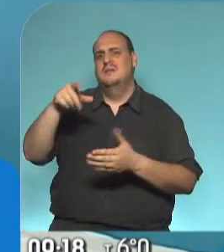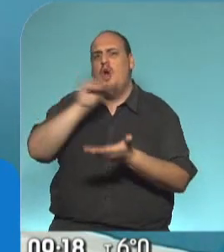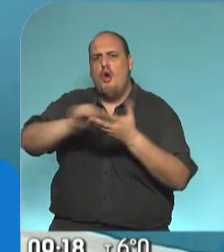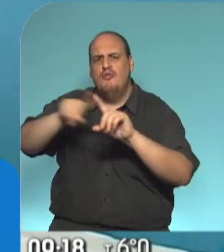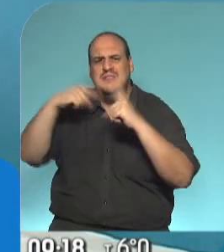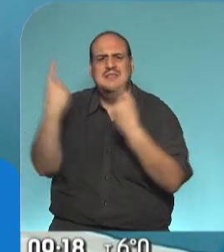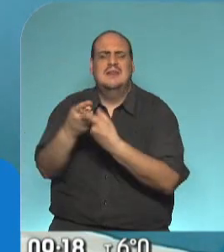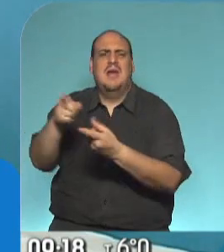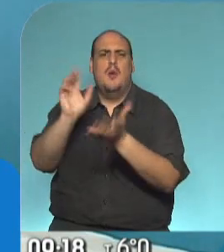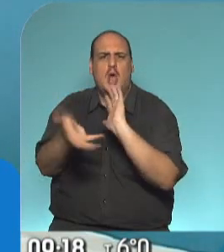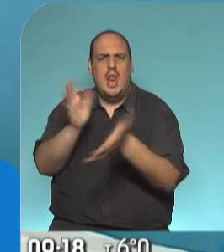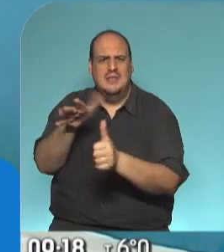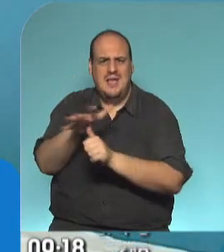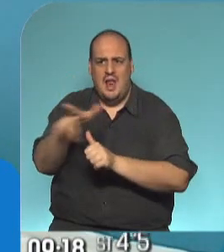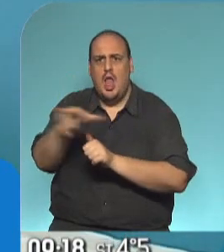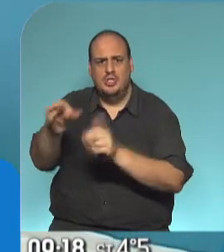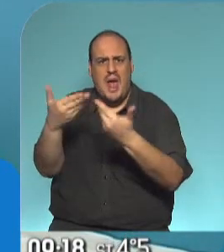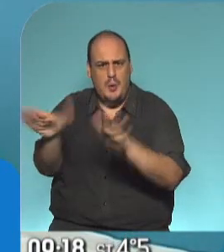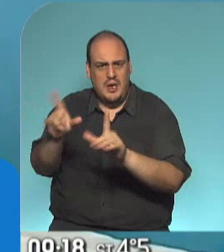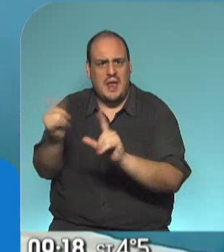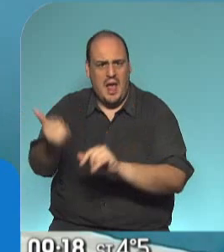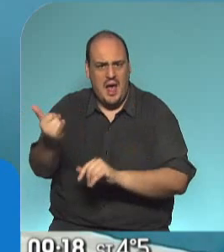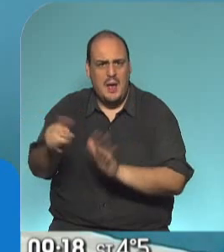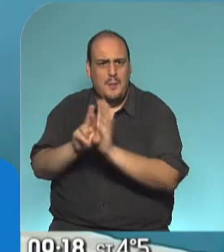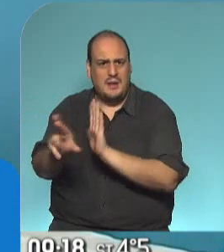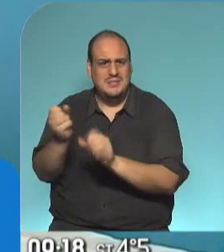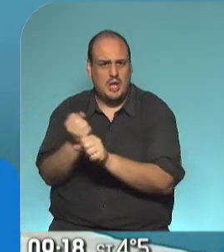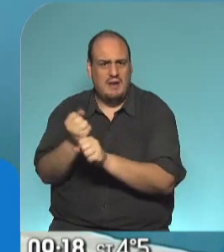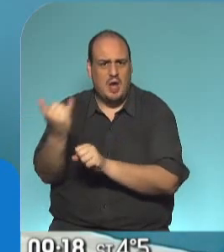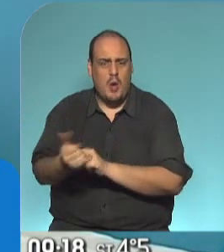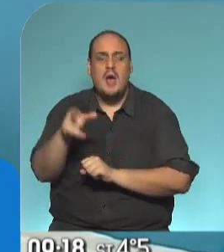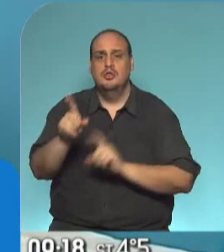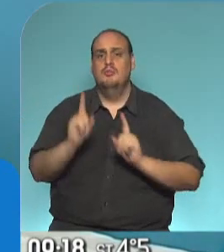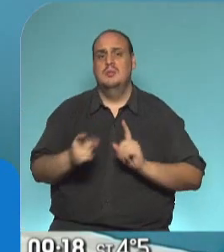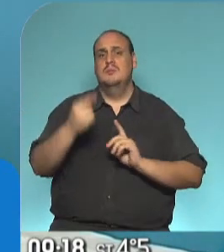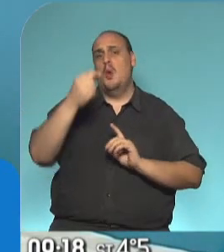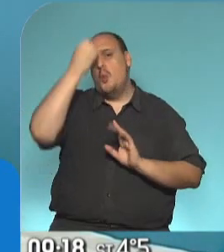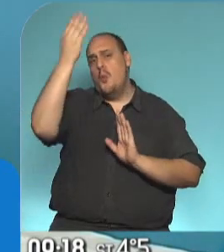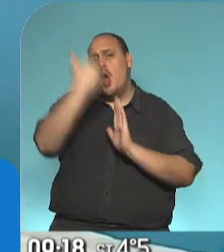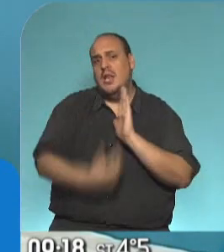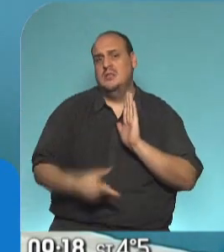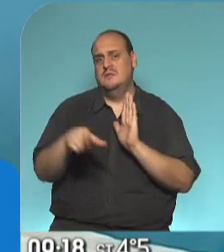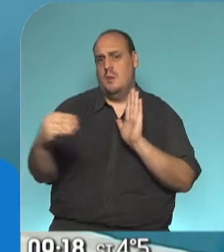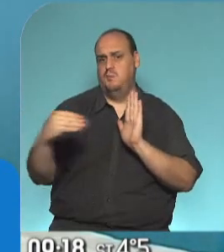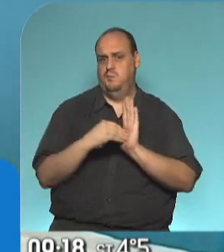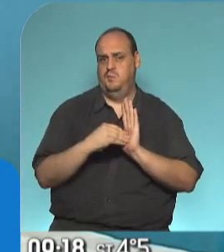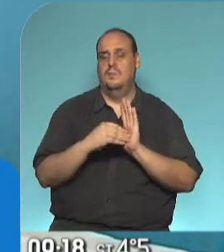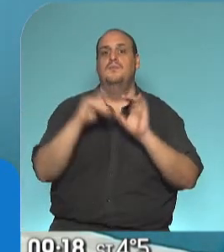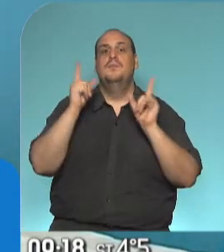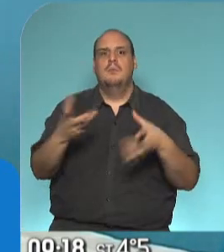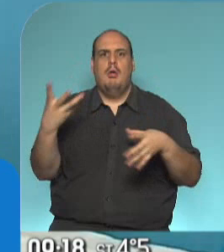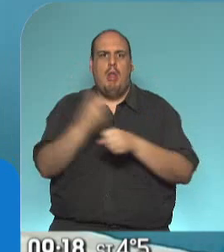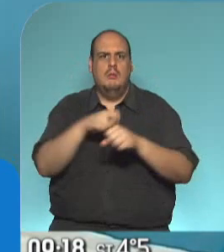género, que también están exceptuadas y están abiertas. Esto está en el boletín oficial y es muy importante. También pueden tomar el